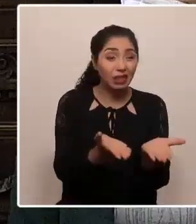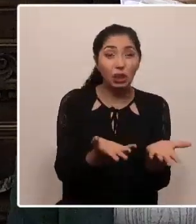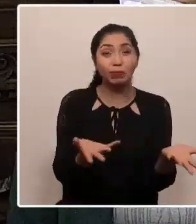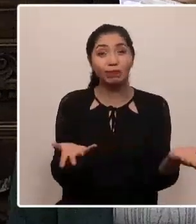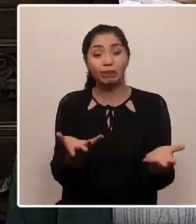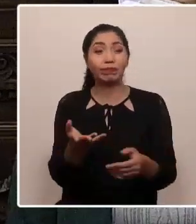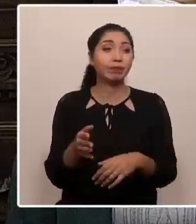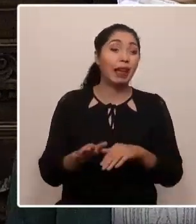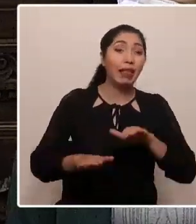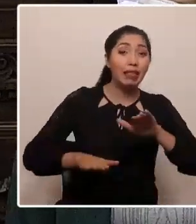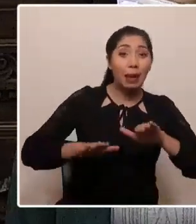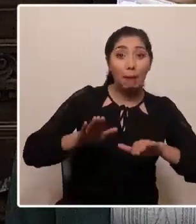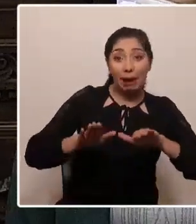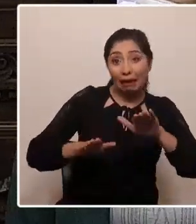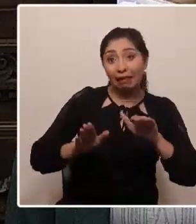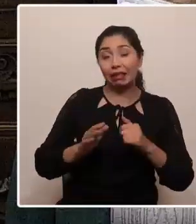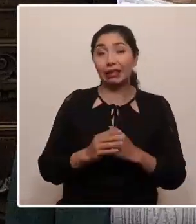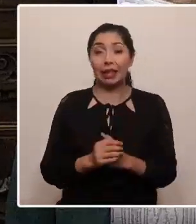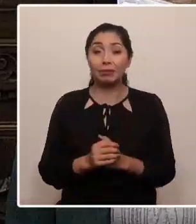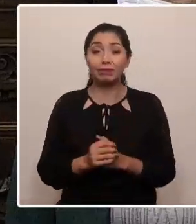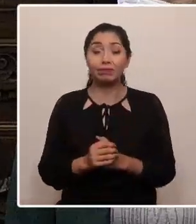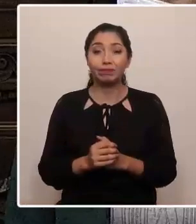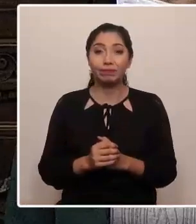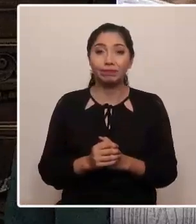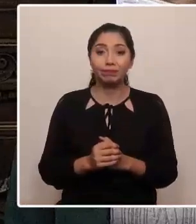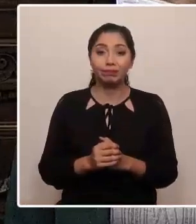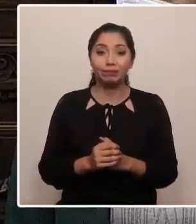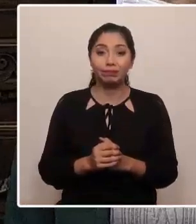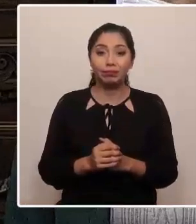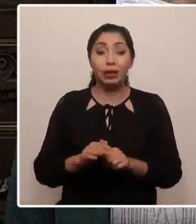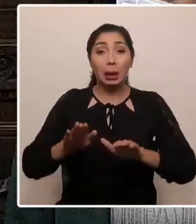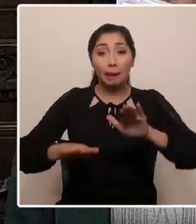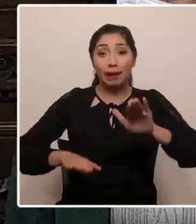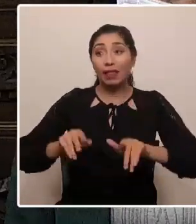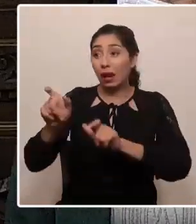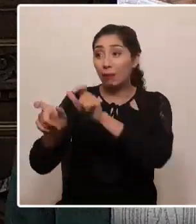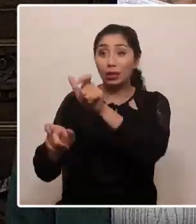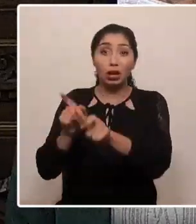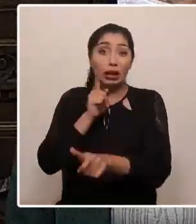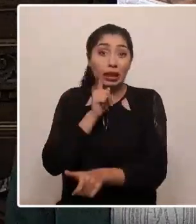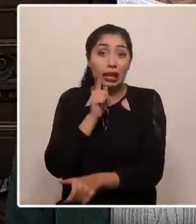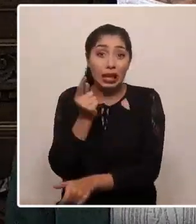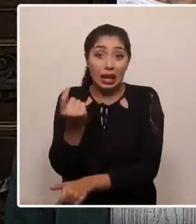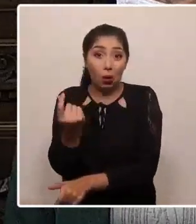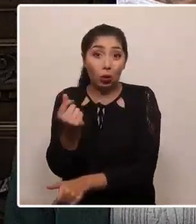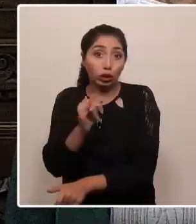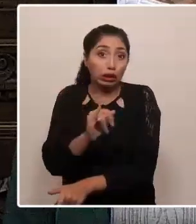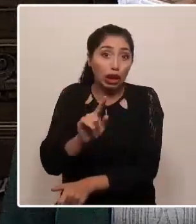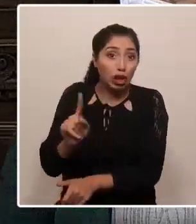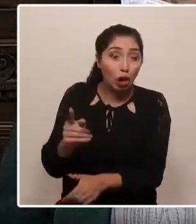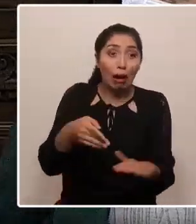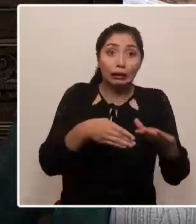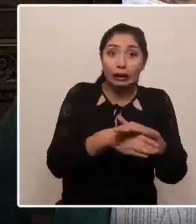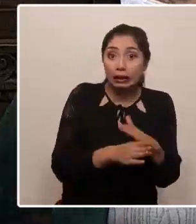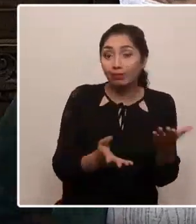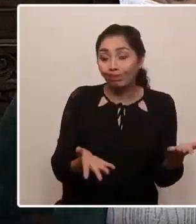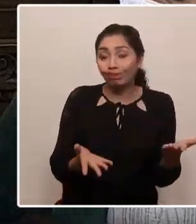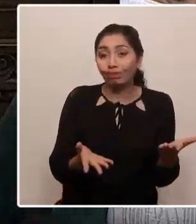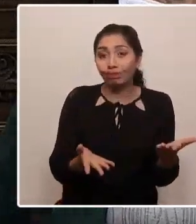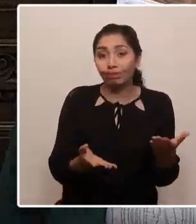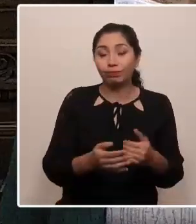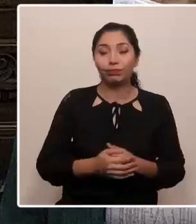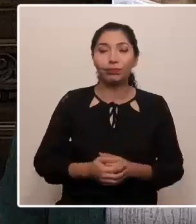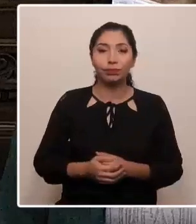la posibilidad incierta y particular de contar con los recursos materiales para acceder a ellas. En tal